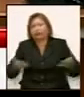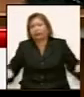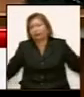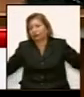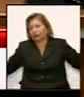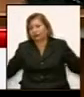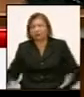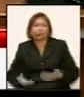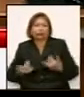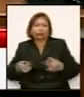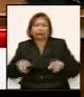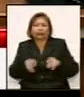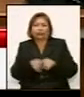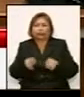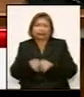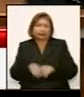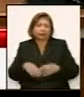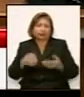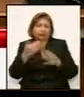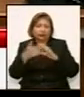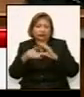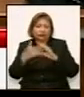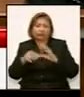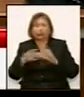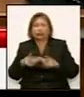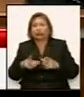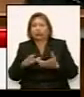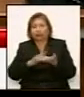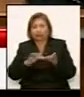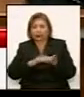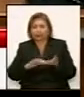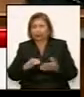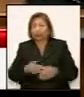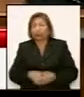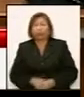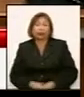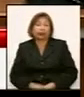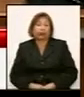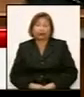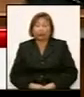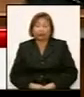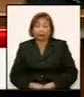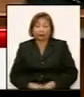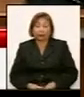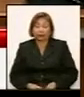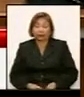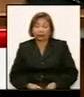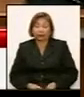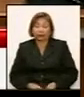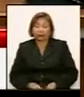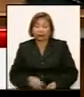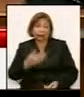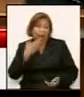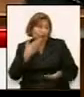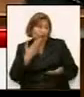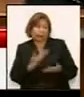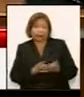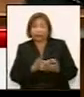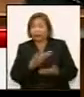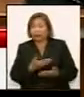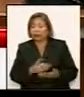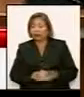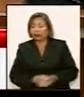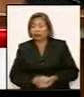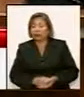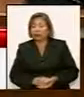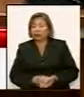vemos que también violencia en espacios virtuales y os agradezco la mente y pro